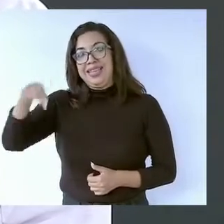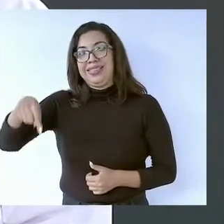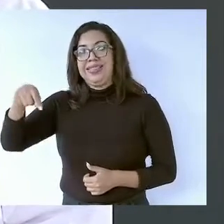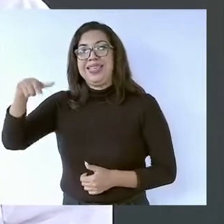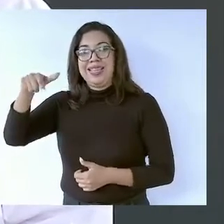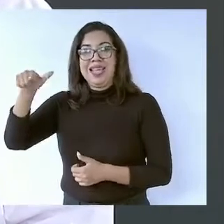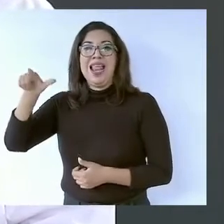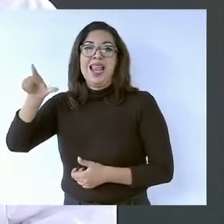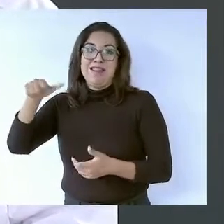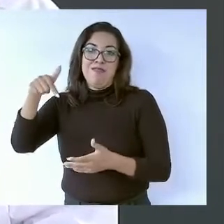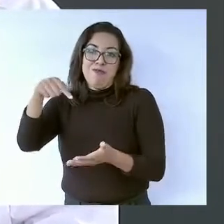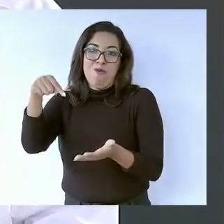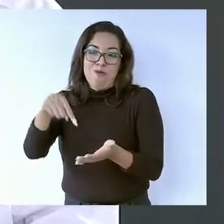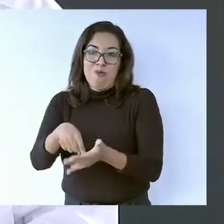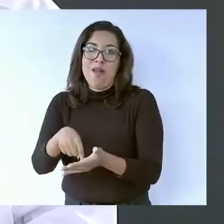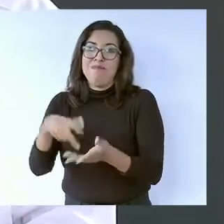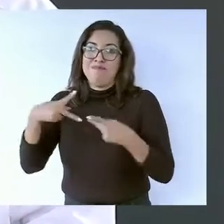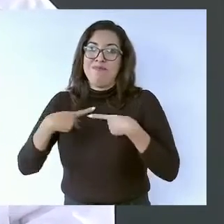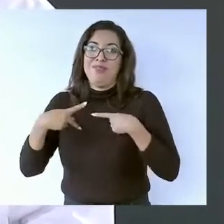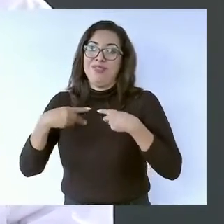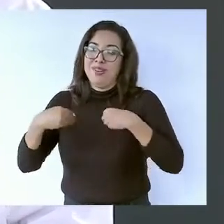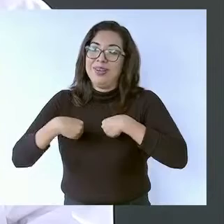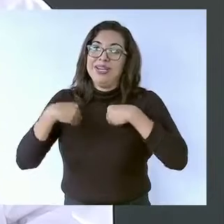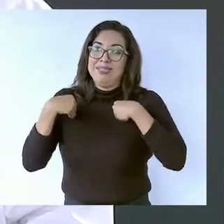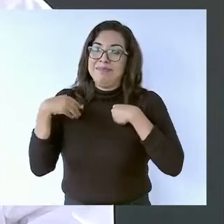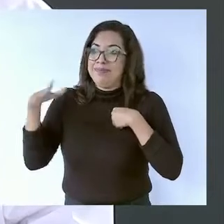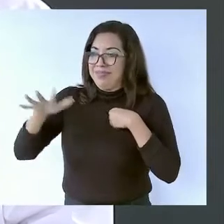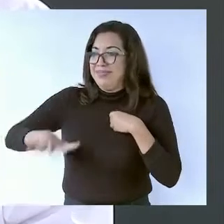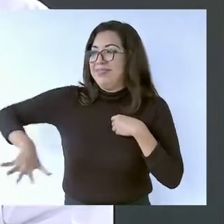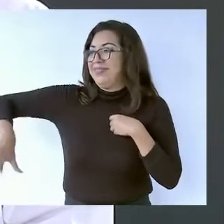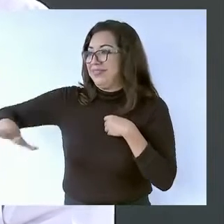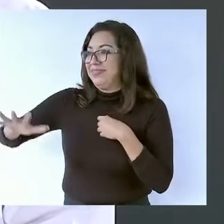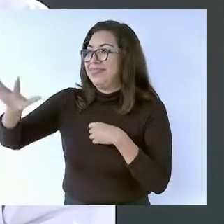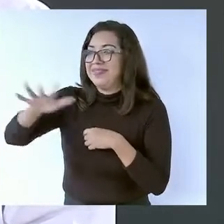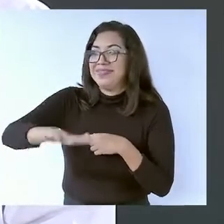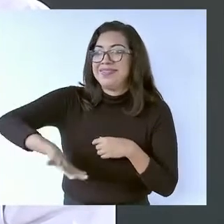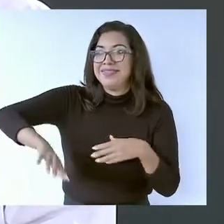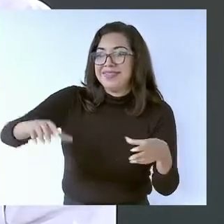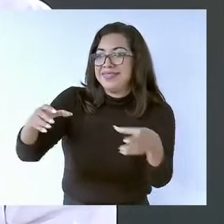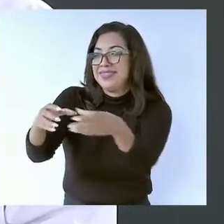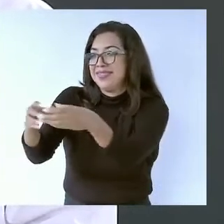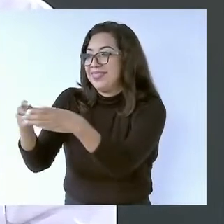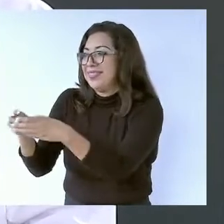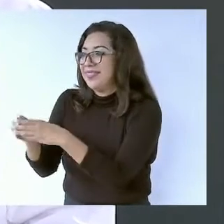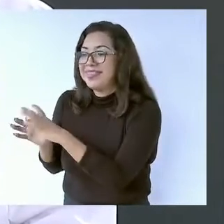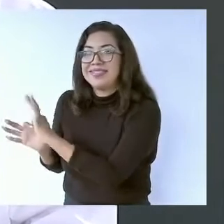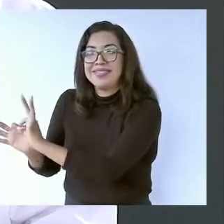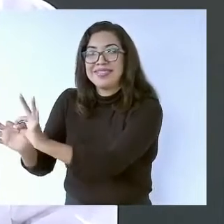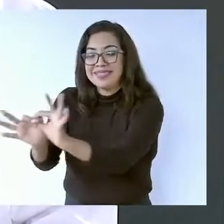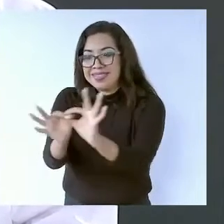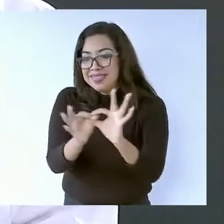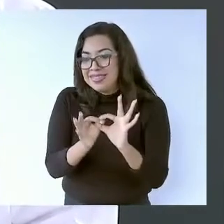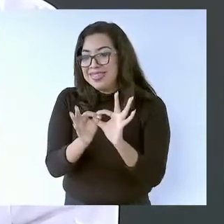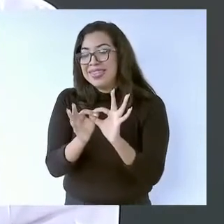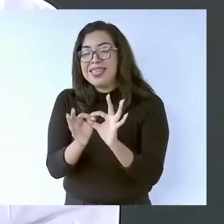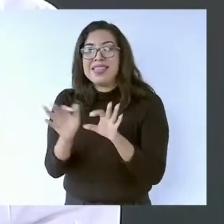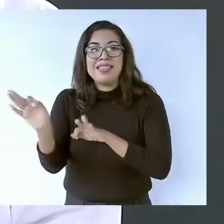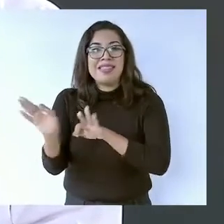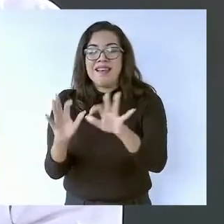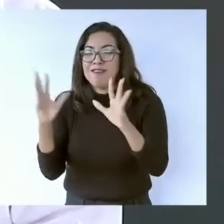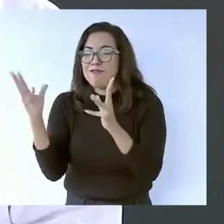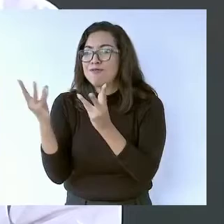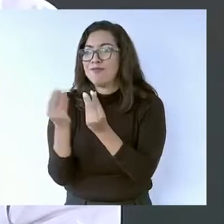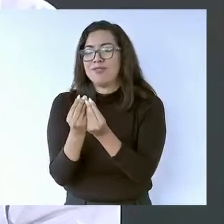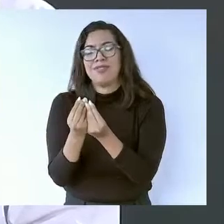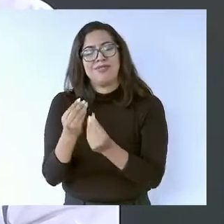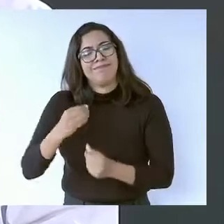locales. Queremos expresarles a ellas nuestro absoluto compromiso con el bienestar integral de la región